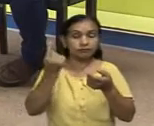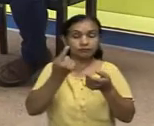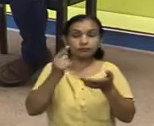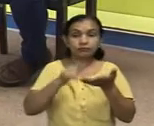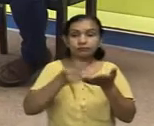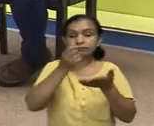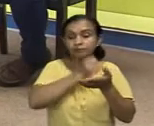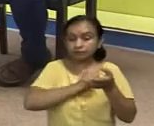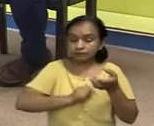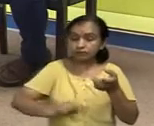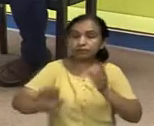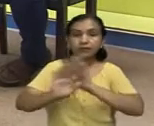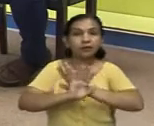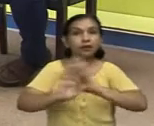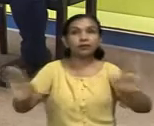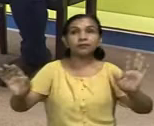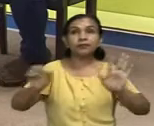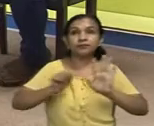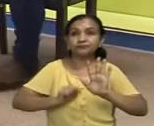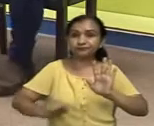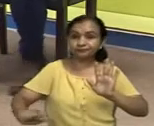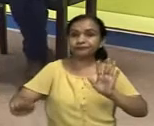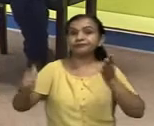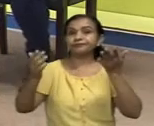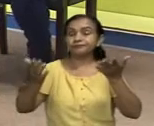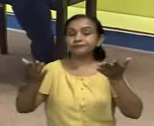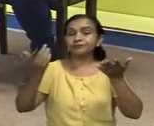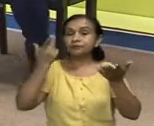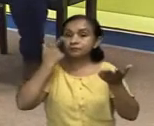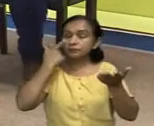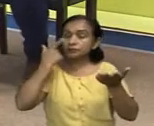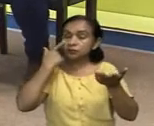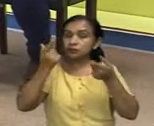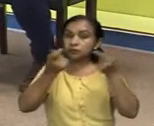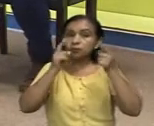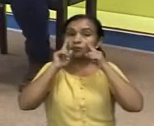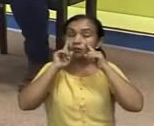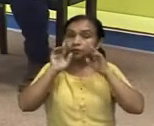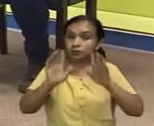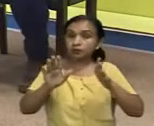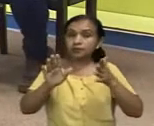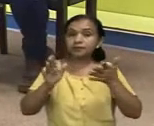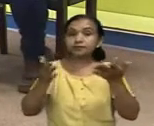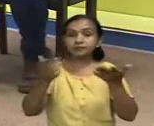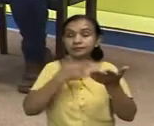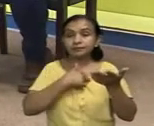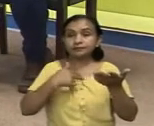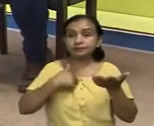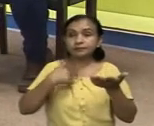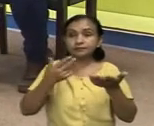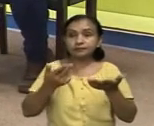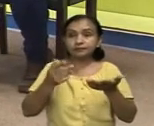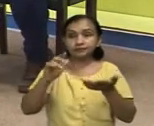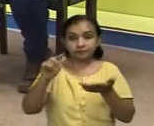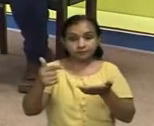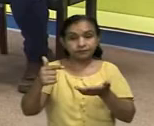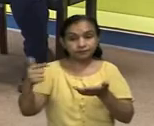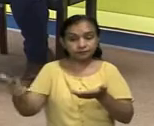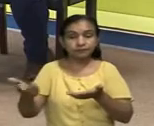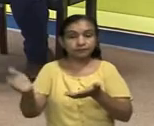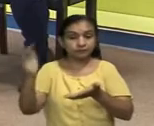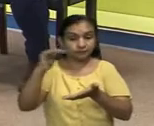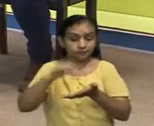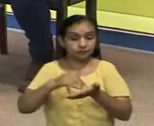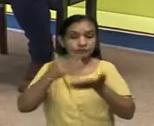para diarrea. Entonces hay que estar bien pendiente en qué tipo de suero se le está administrando. Suero 77 para